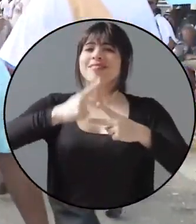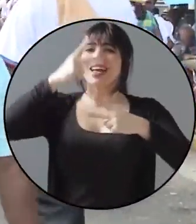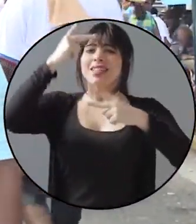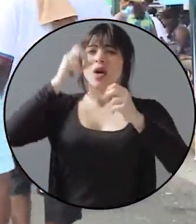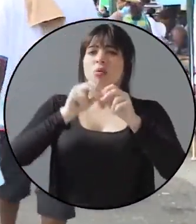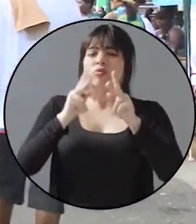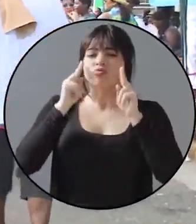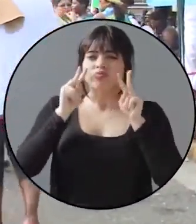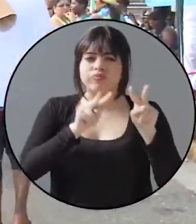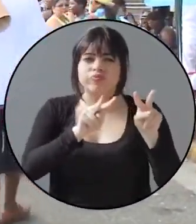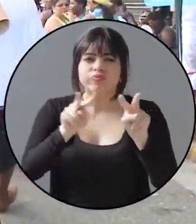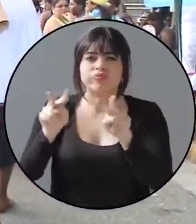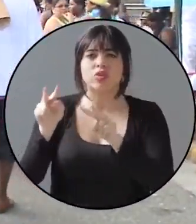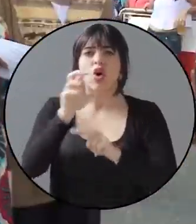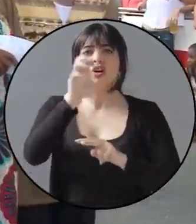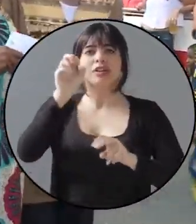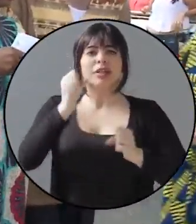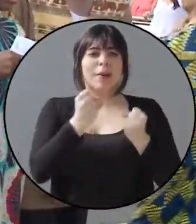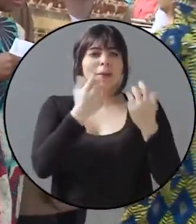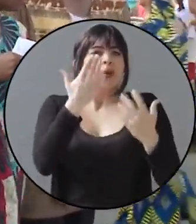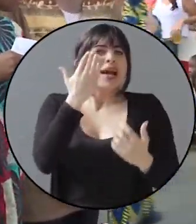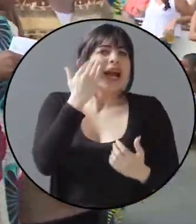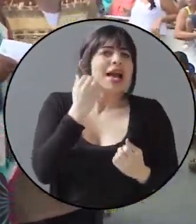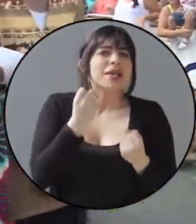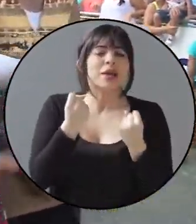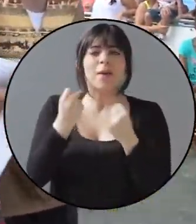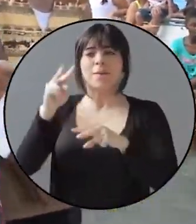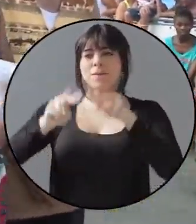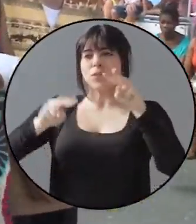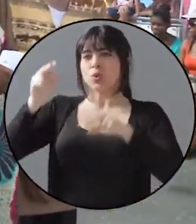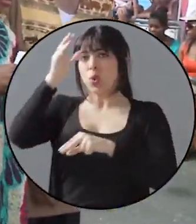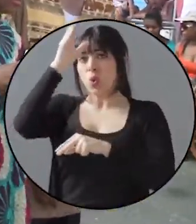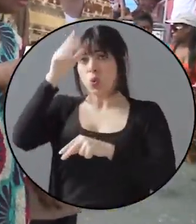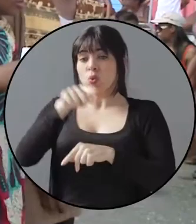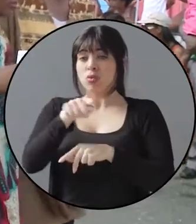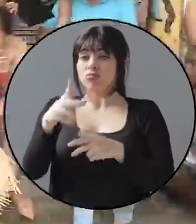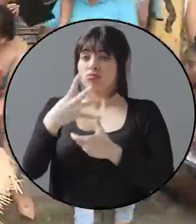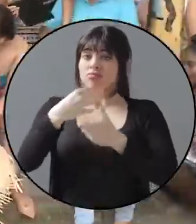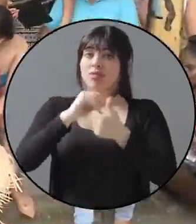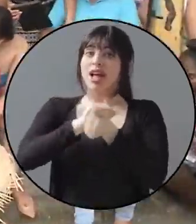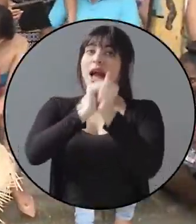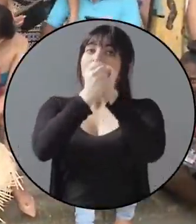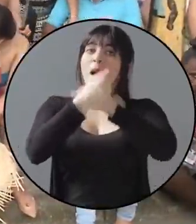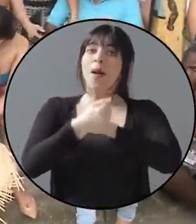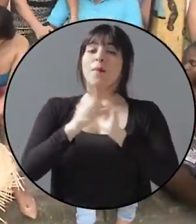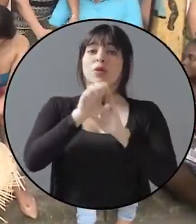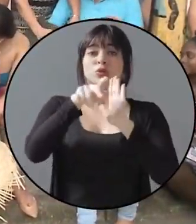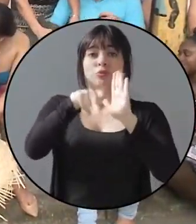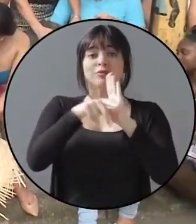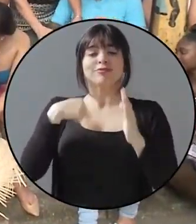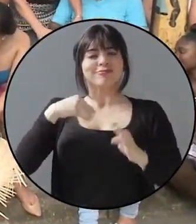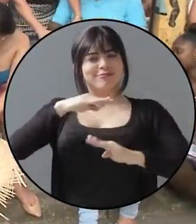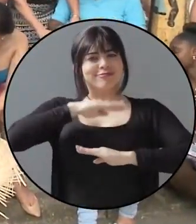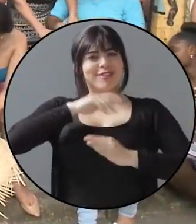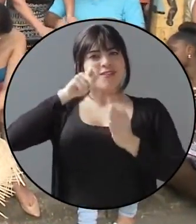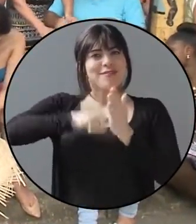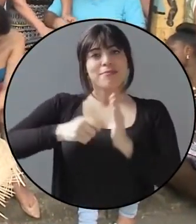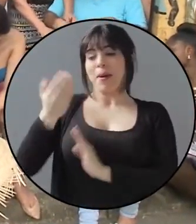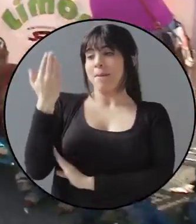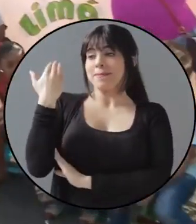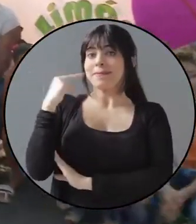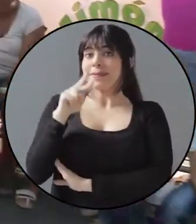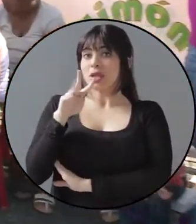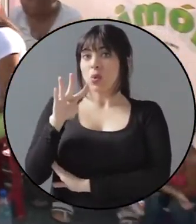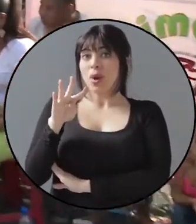gran ventana de la Costa Rica pluriétnica y multicultural, según lo reconoció la reforma constitucional que tuvimos la satisfacción de